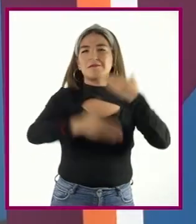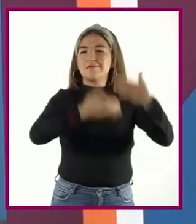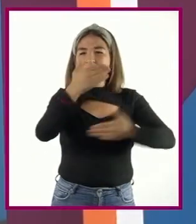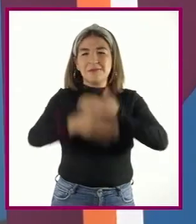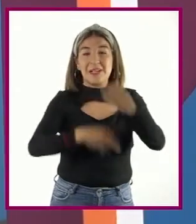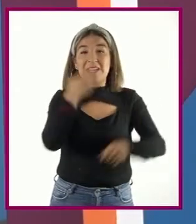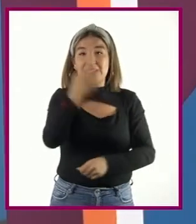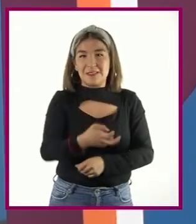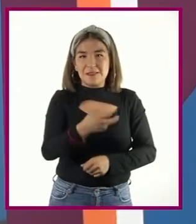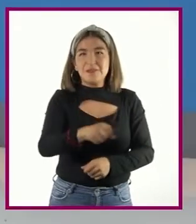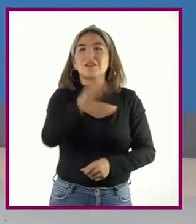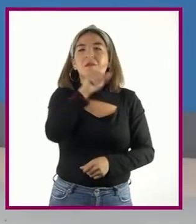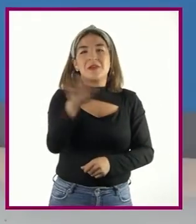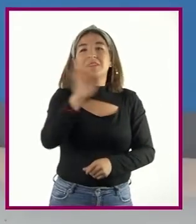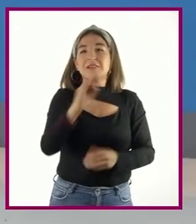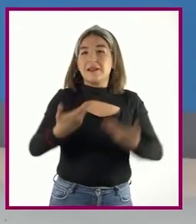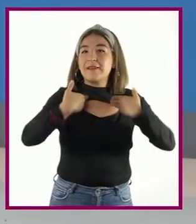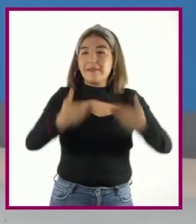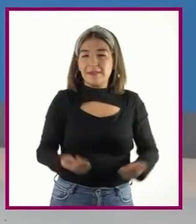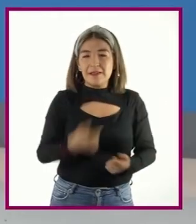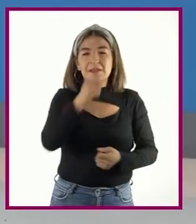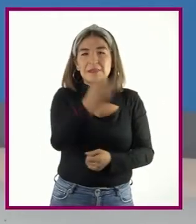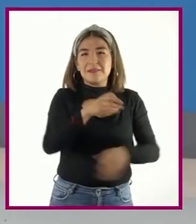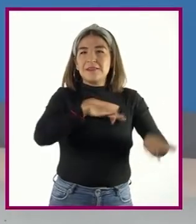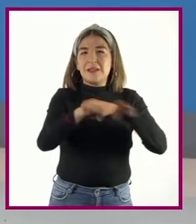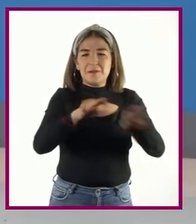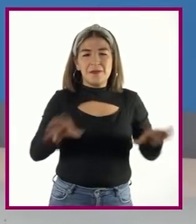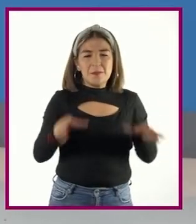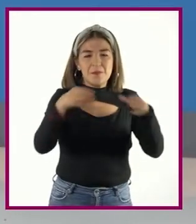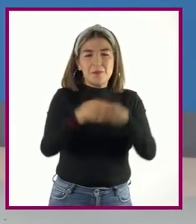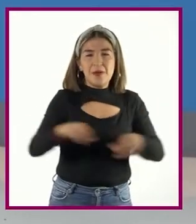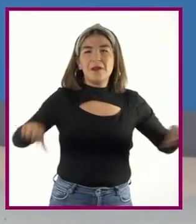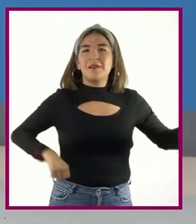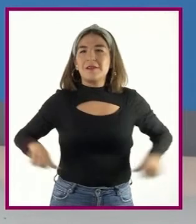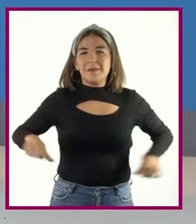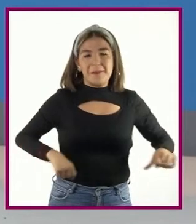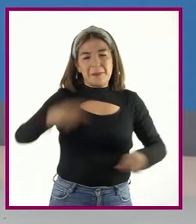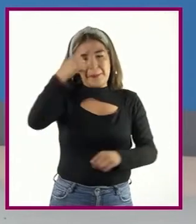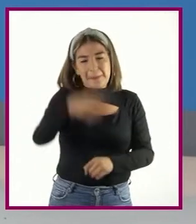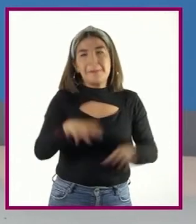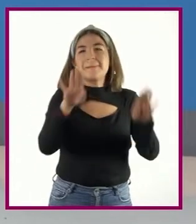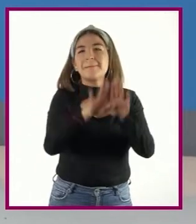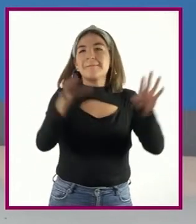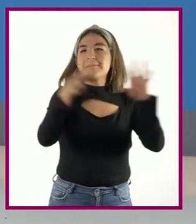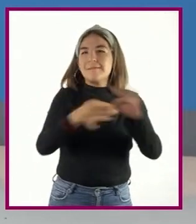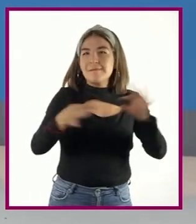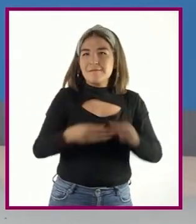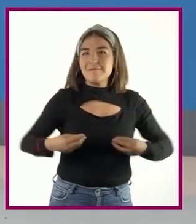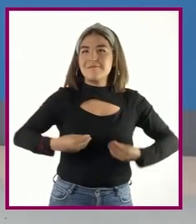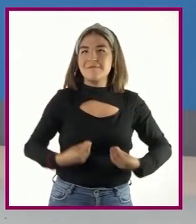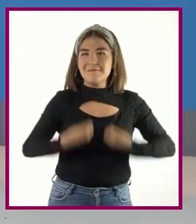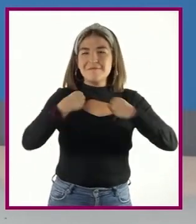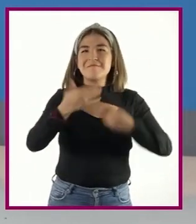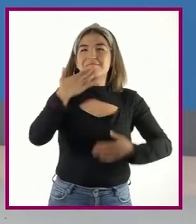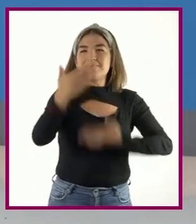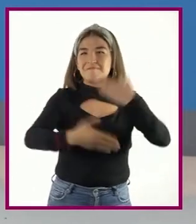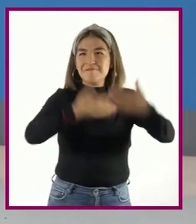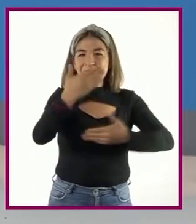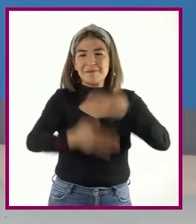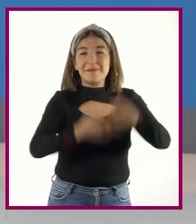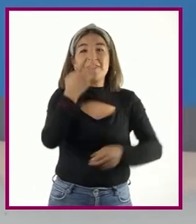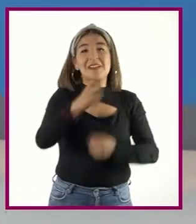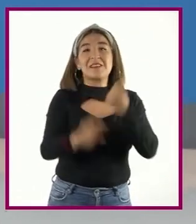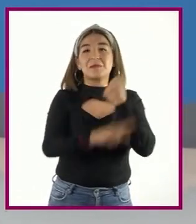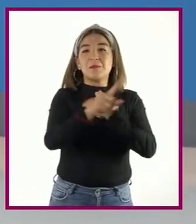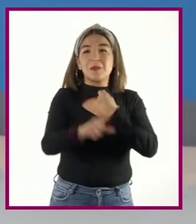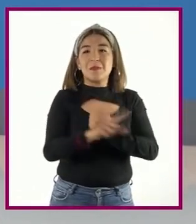Es así que si entendemos el trabajo como una actividad que nos dignifica y también es formativa, el problema